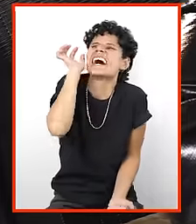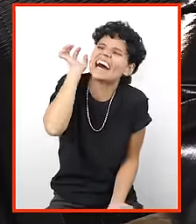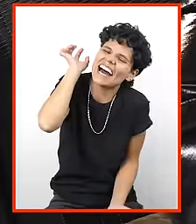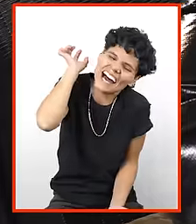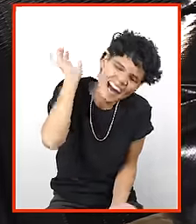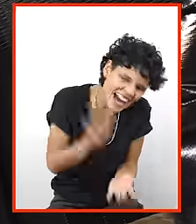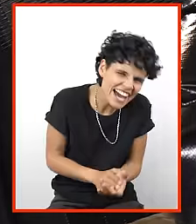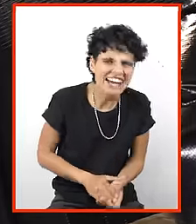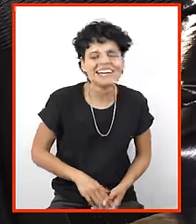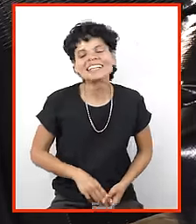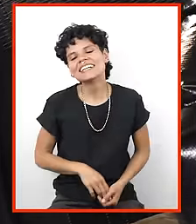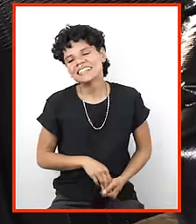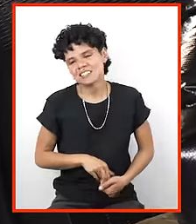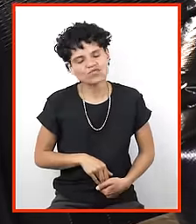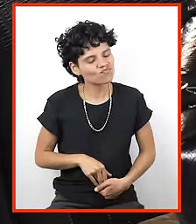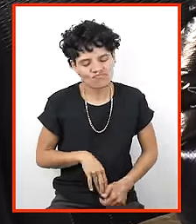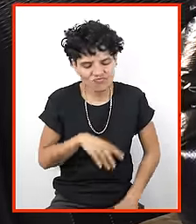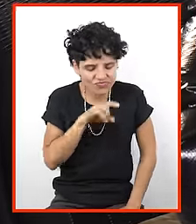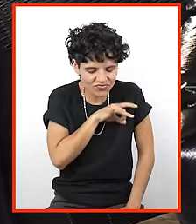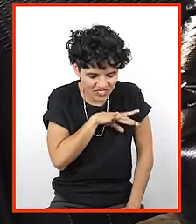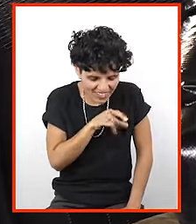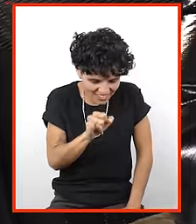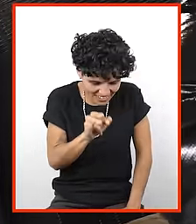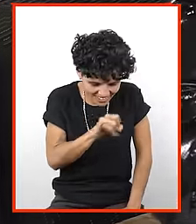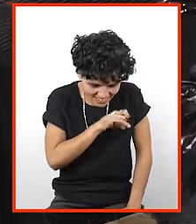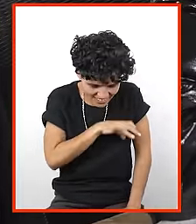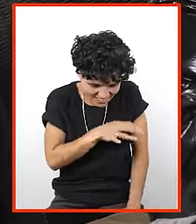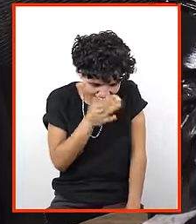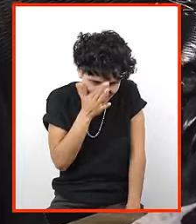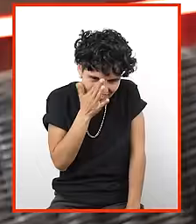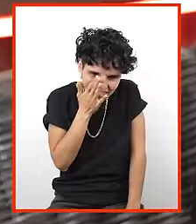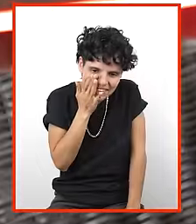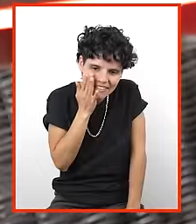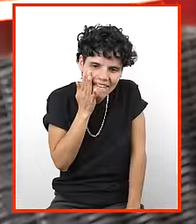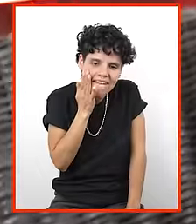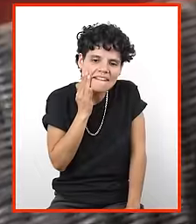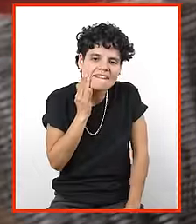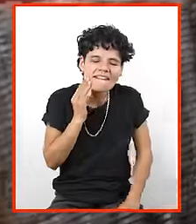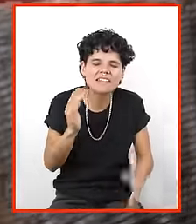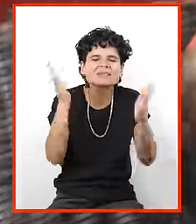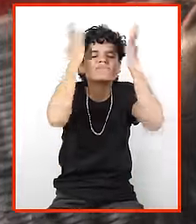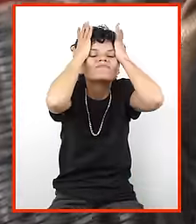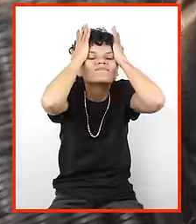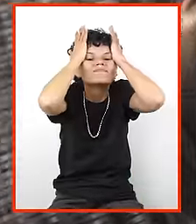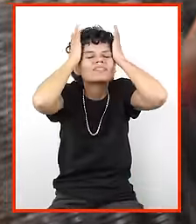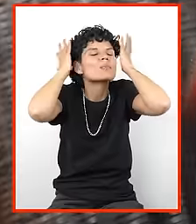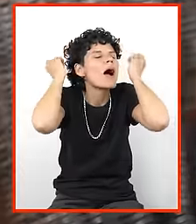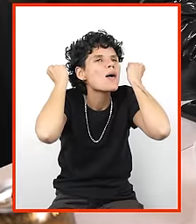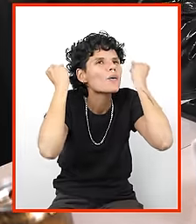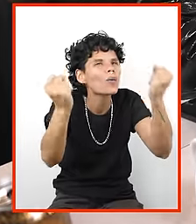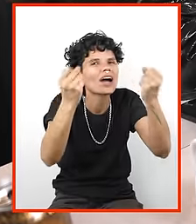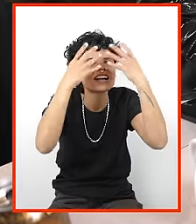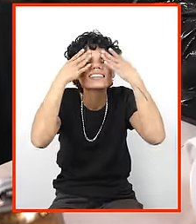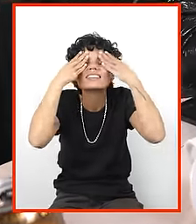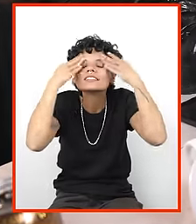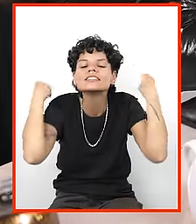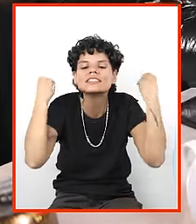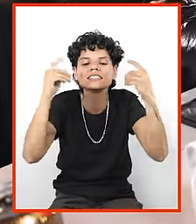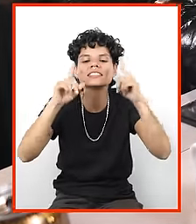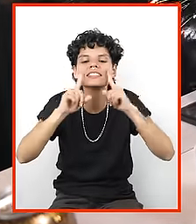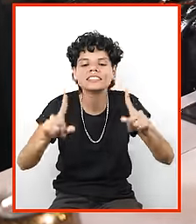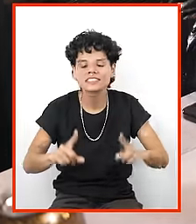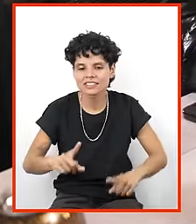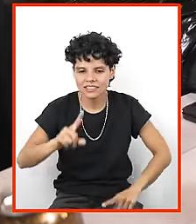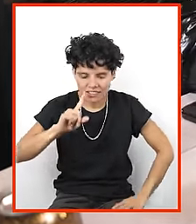¿Actor a lo mejor? No, sí es chileno, es Brad chileno. No, ¿viste? ¿Chileno? ¿Por qué no me puedo llegar a acordar? ¿Qué fiscas? Sí, pues. ¿Sabes